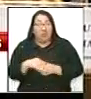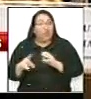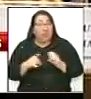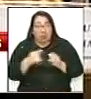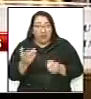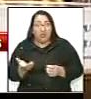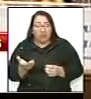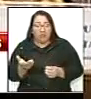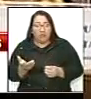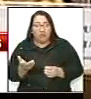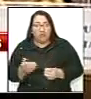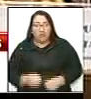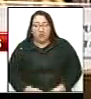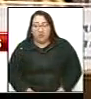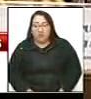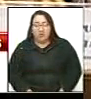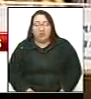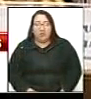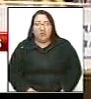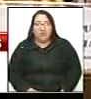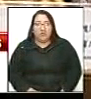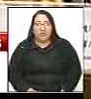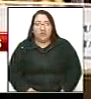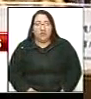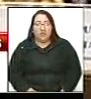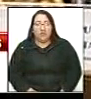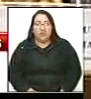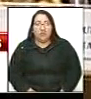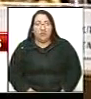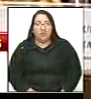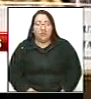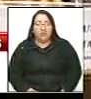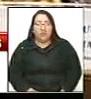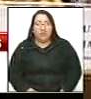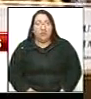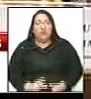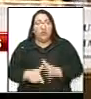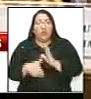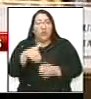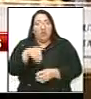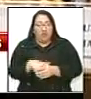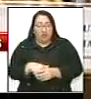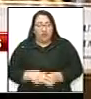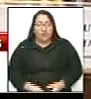debatamos y se proceda al voto. De eso se trata.